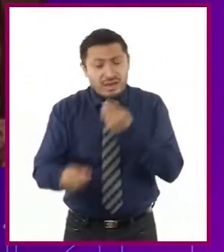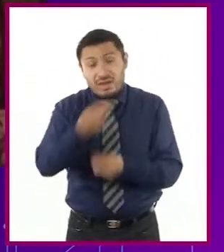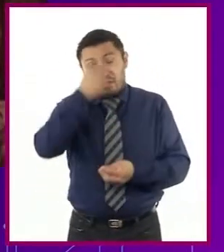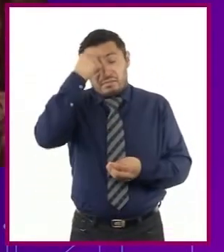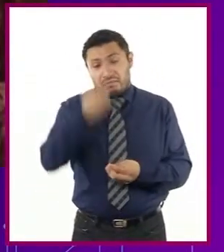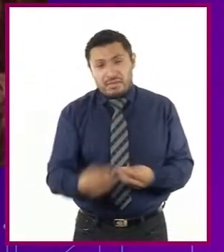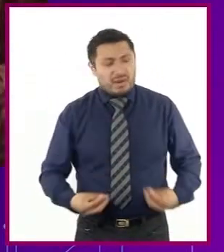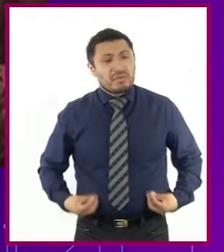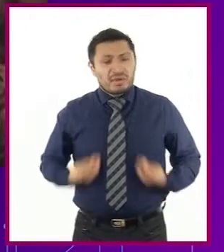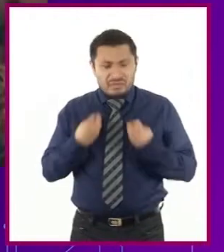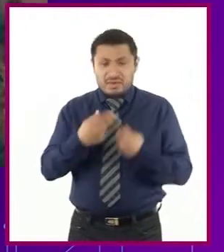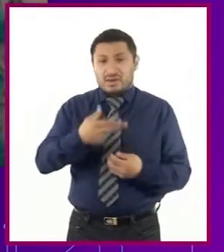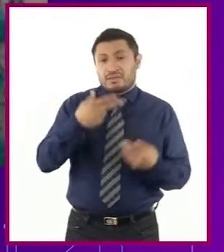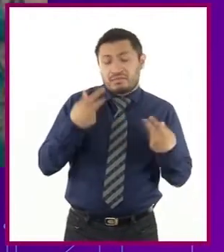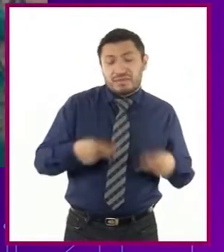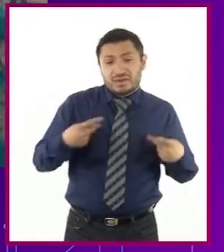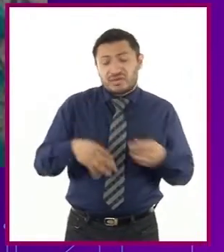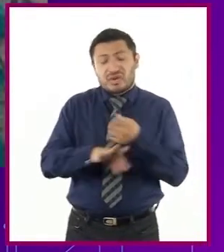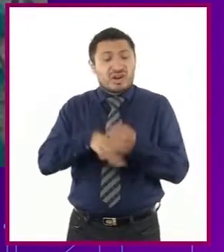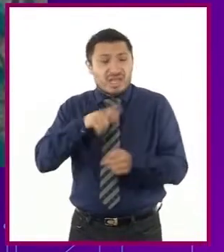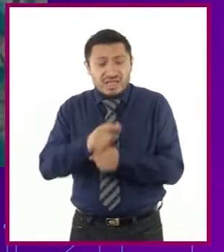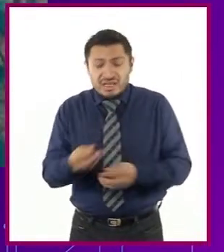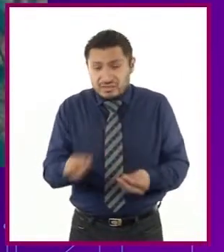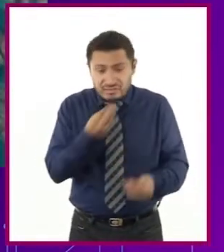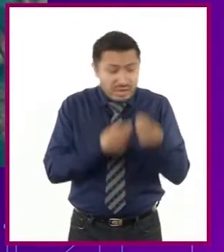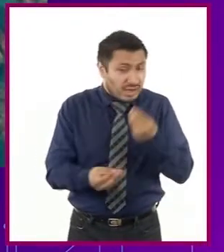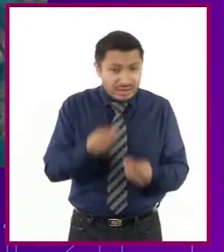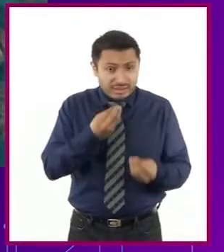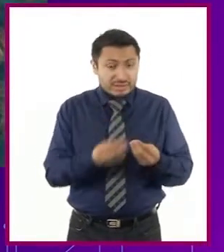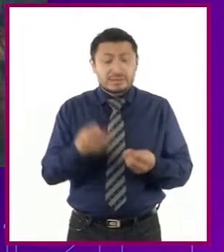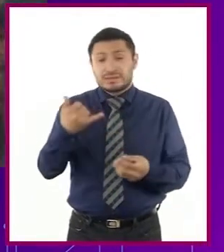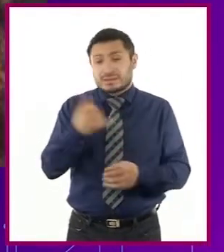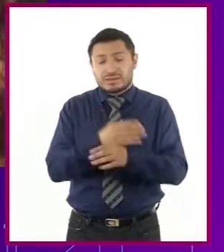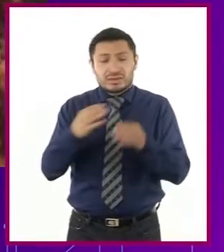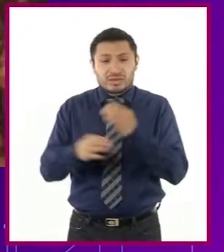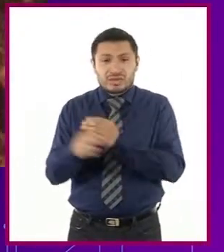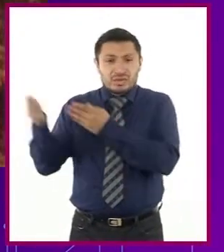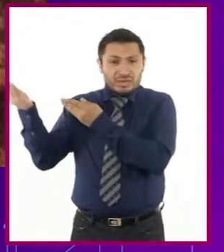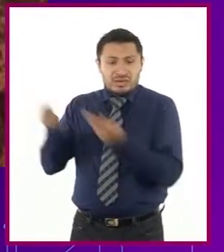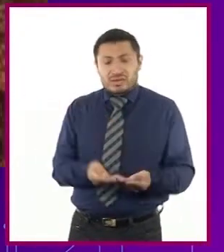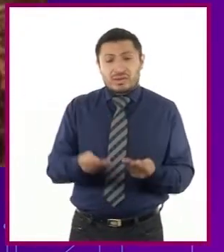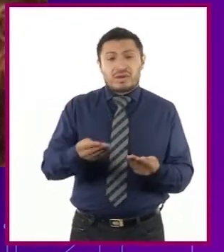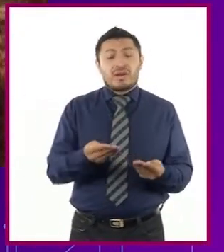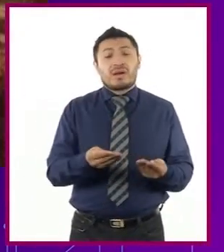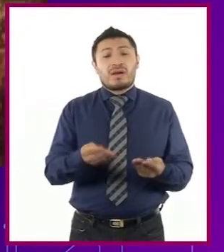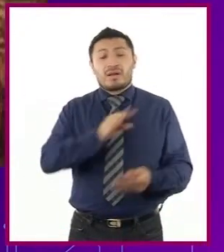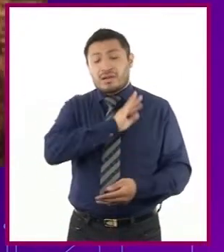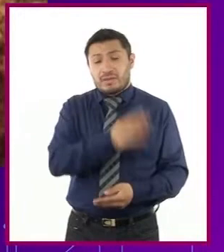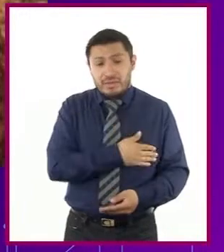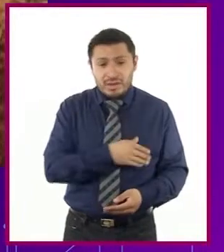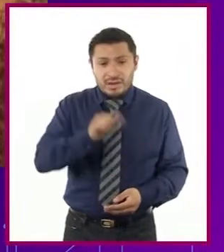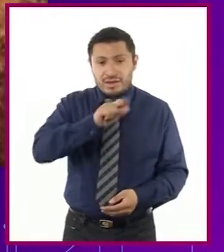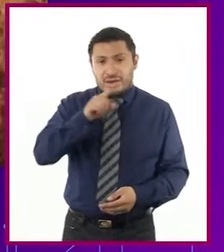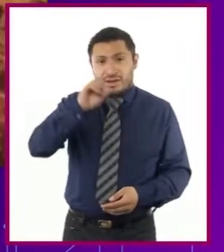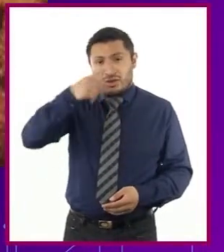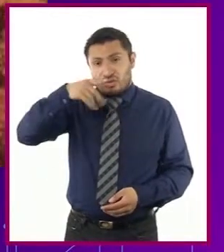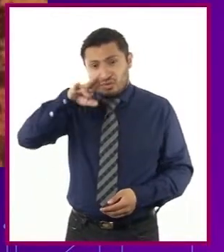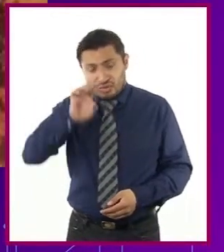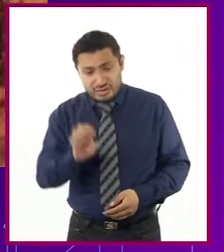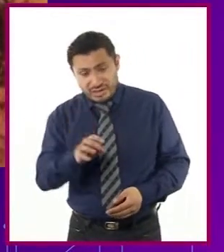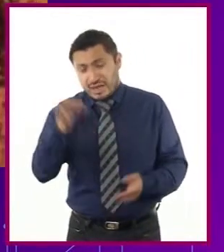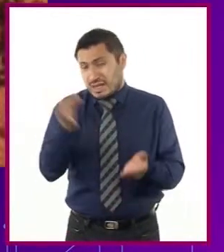la subsistencia de hombres y animales, y productos que se traían de España como el azogue, el hierro y el acero.